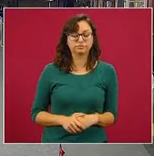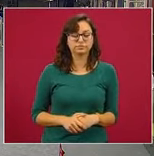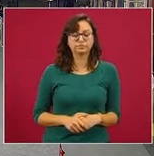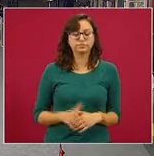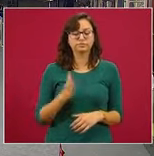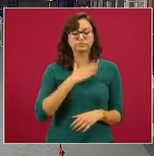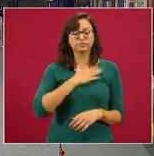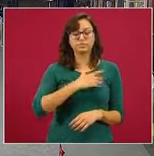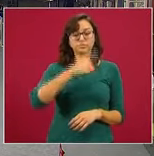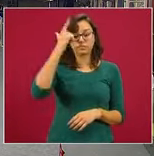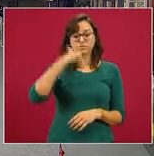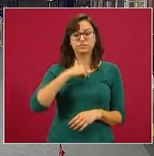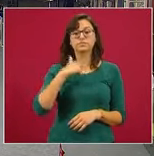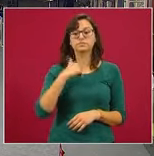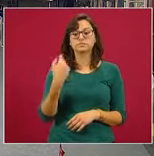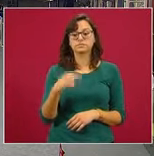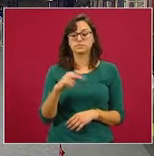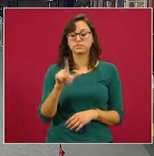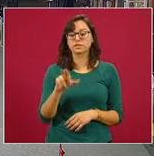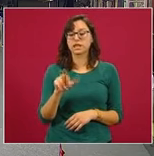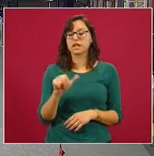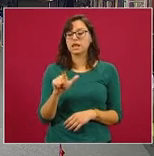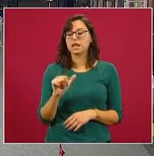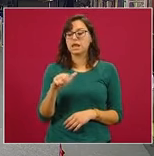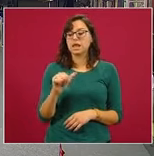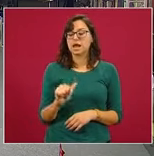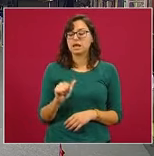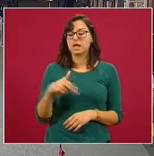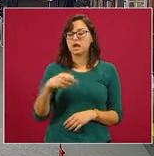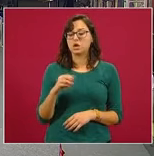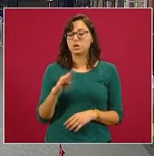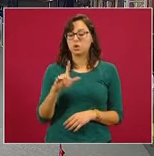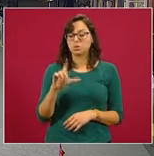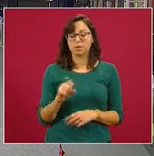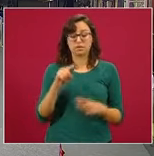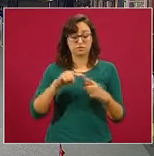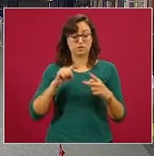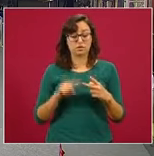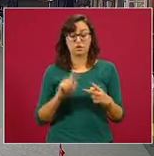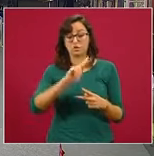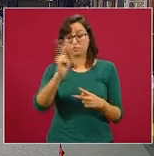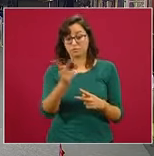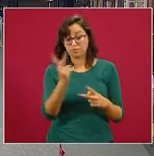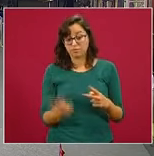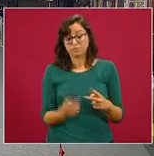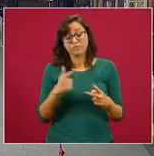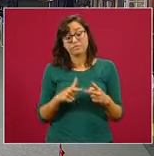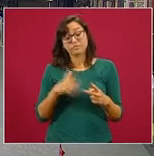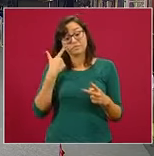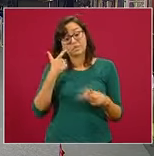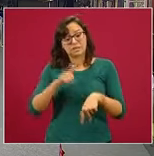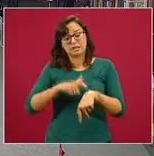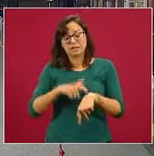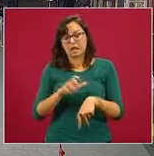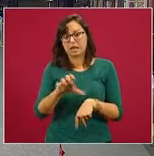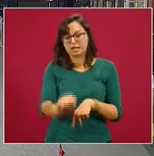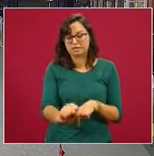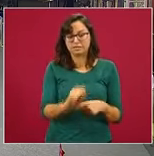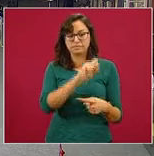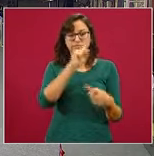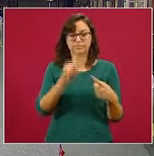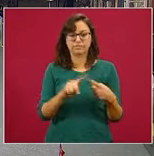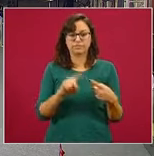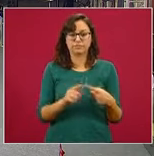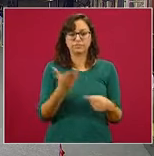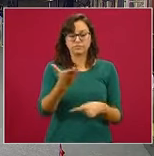Buenas noches, Liliana Noble de Pulso Saludable. Tengo dos preguntas, a ver si da tiempo para la segunda para usted, doctor Gatell. La primera para su